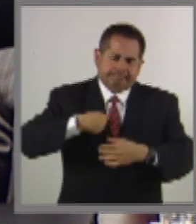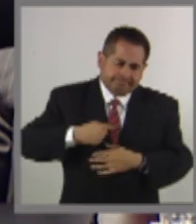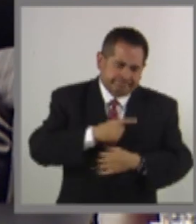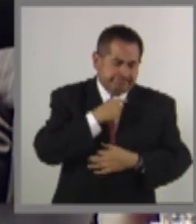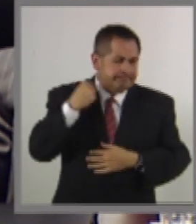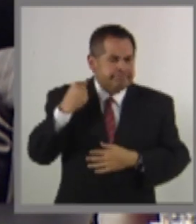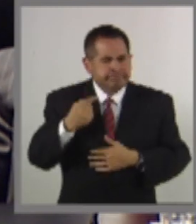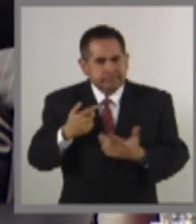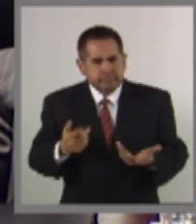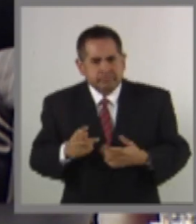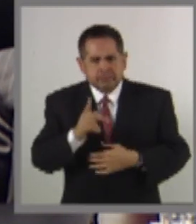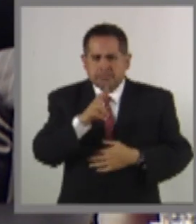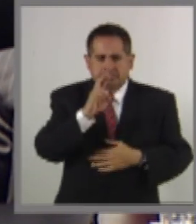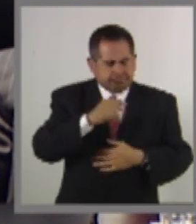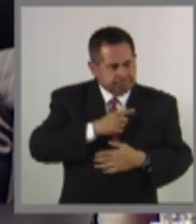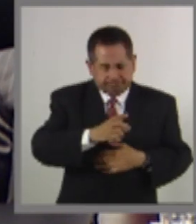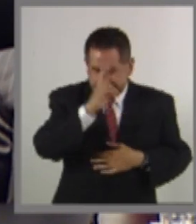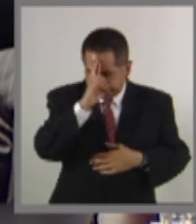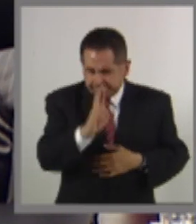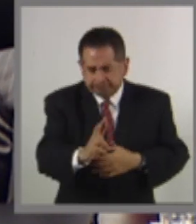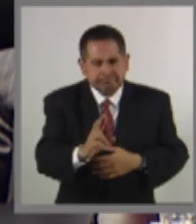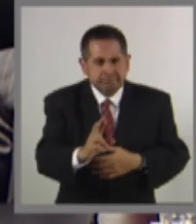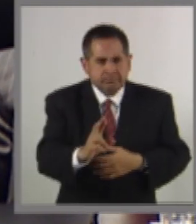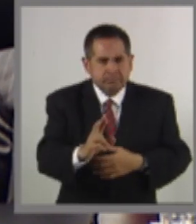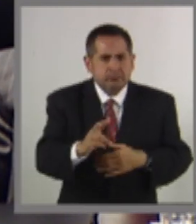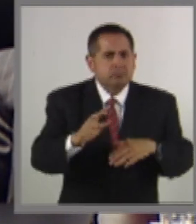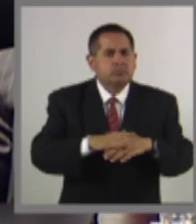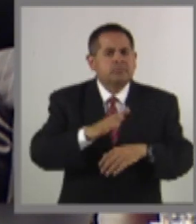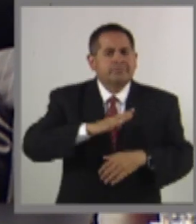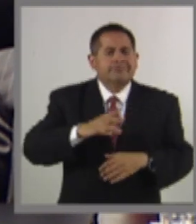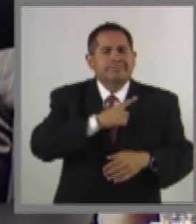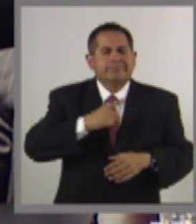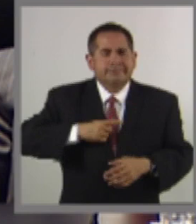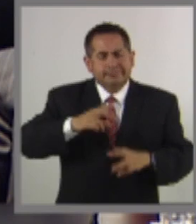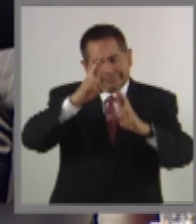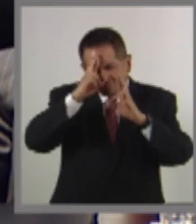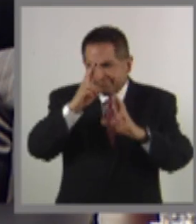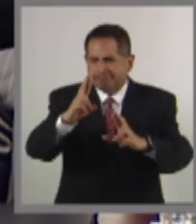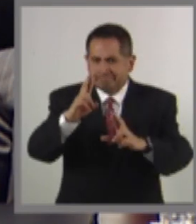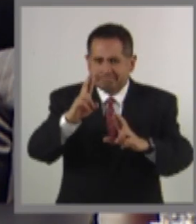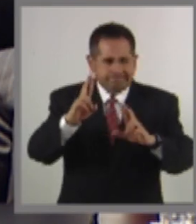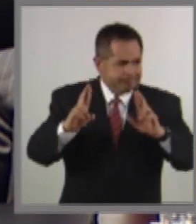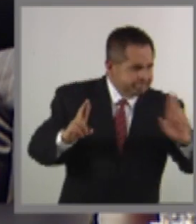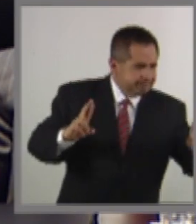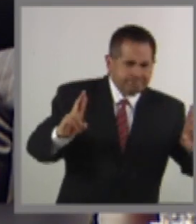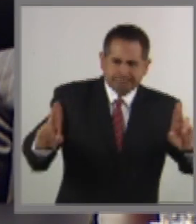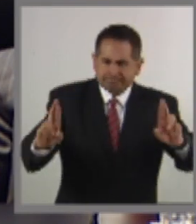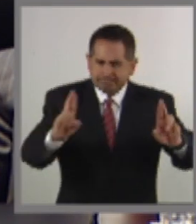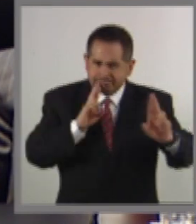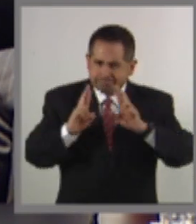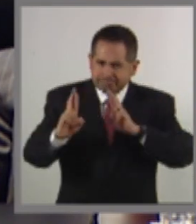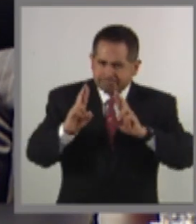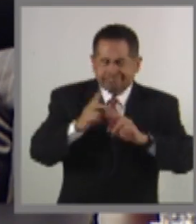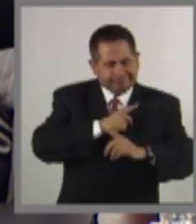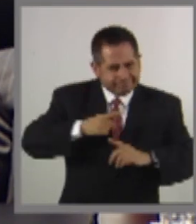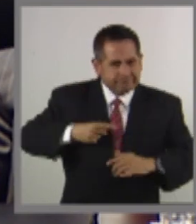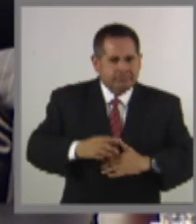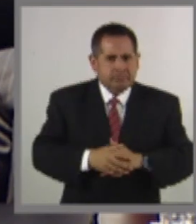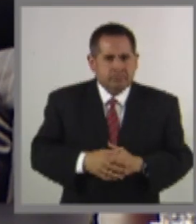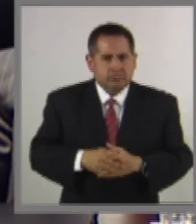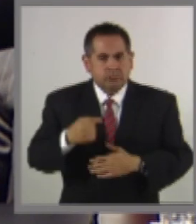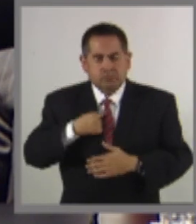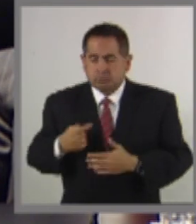elección, el PRI la respeta, porque tenemos que ser respetuosos de nosotros mismos. Yo he